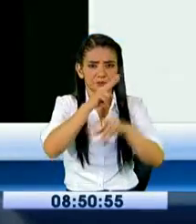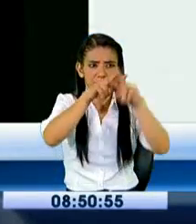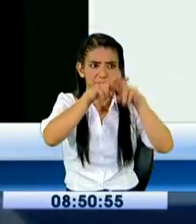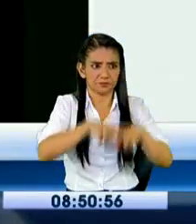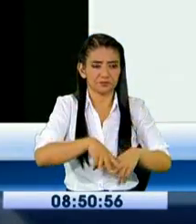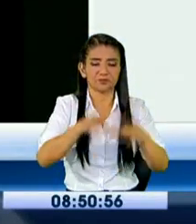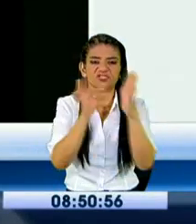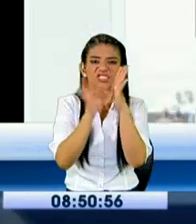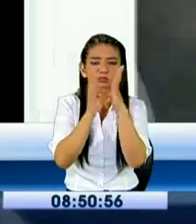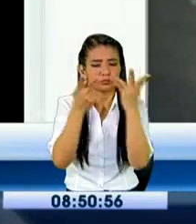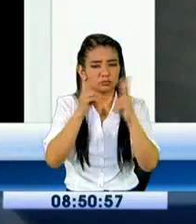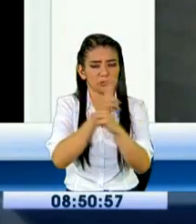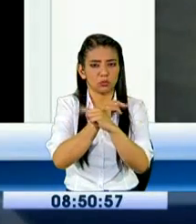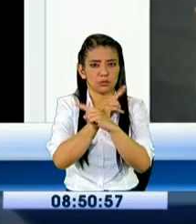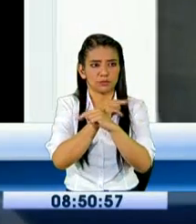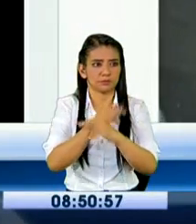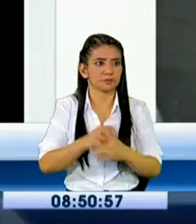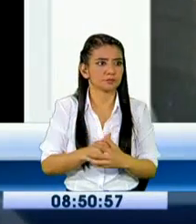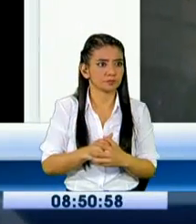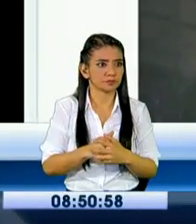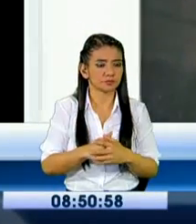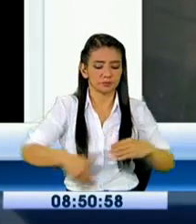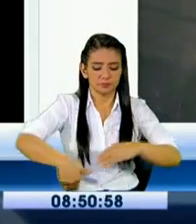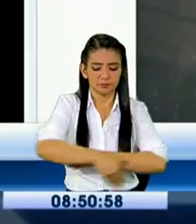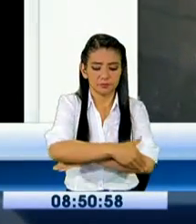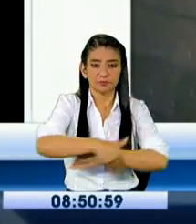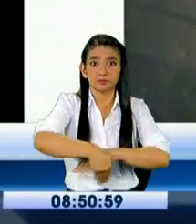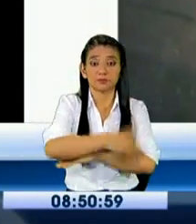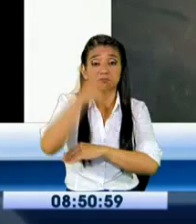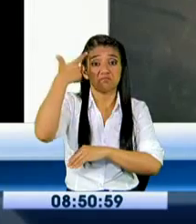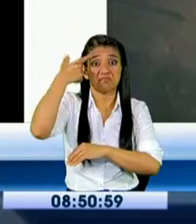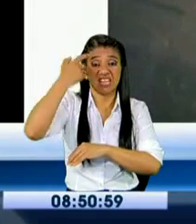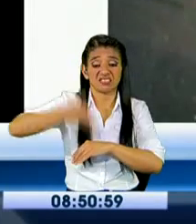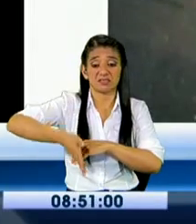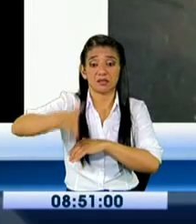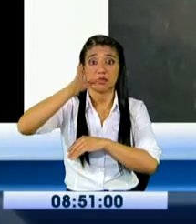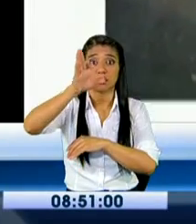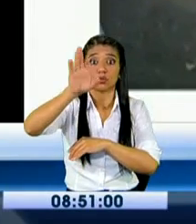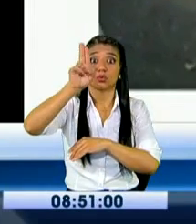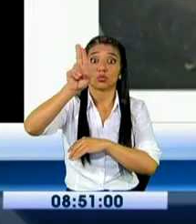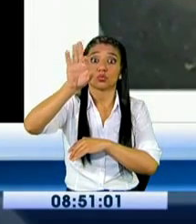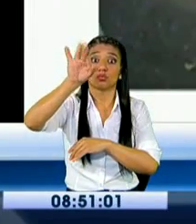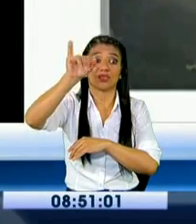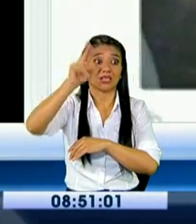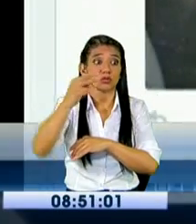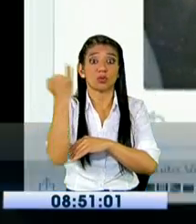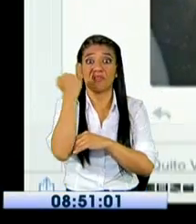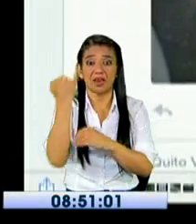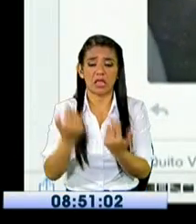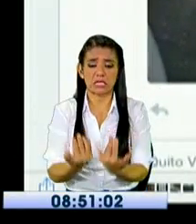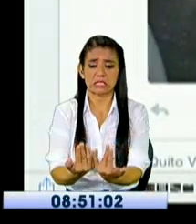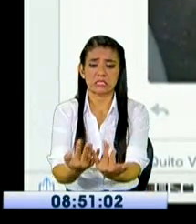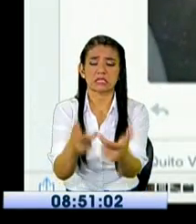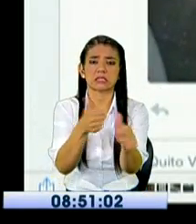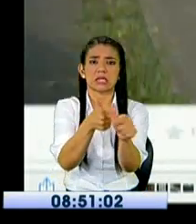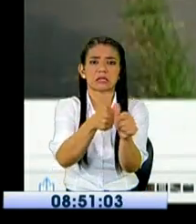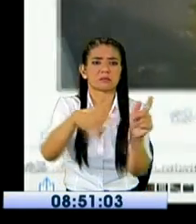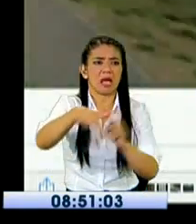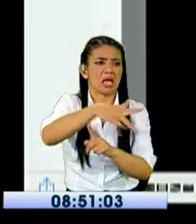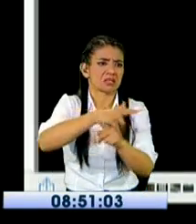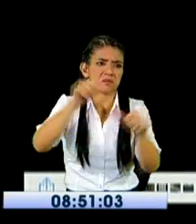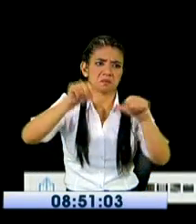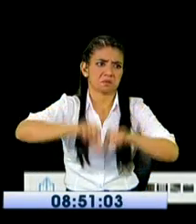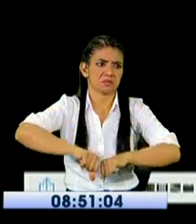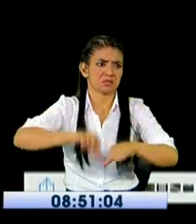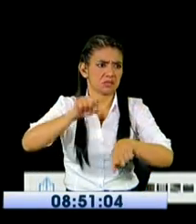querido productor. Acá, en la prensa y Luis Tufiño, maleza crece entre las aceras y la calzada junto al parque en mal